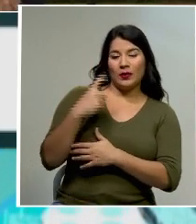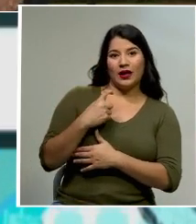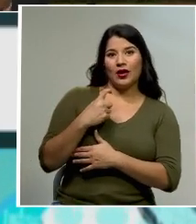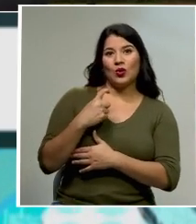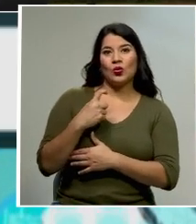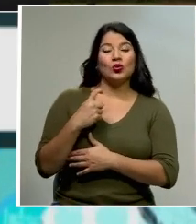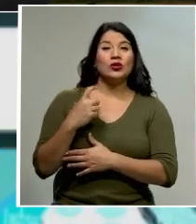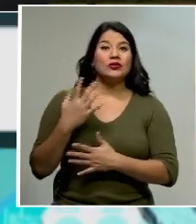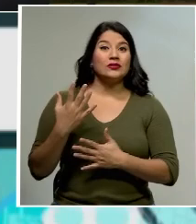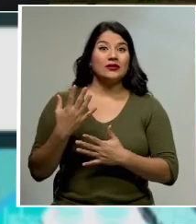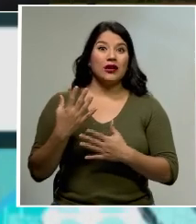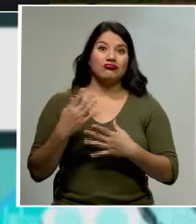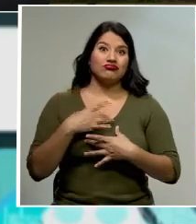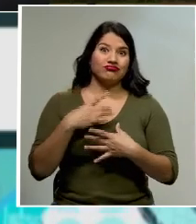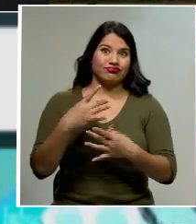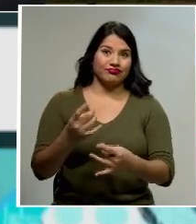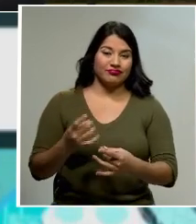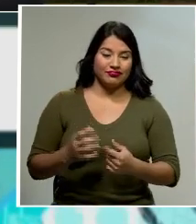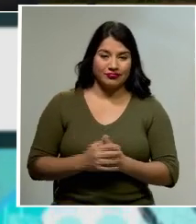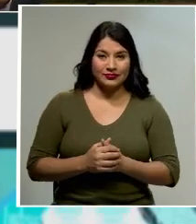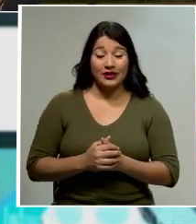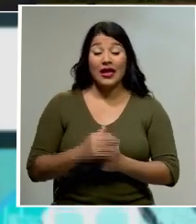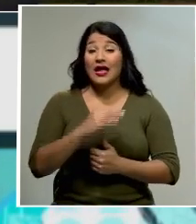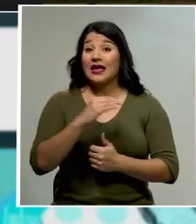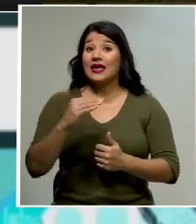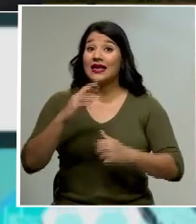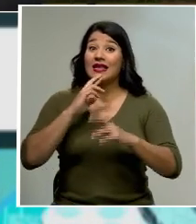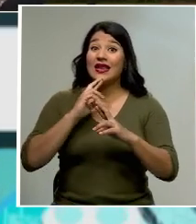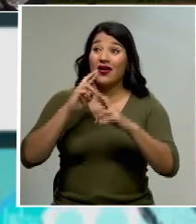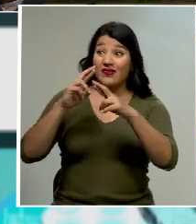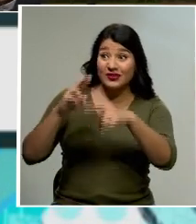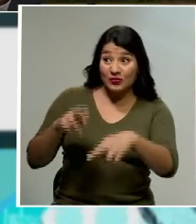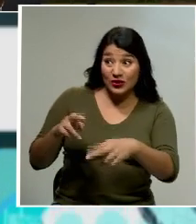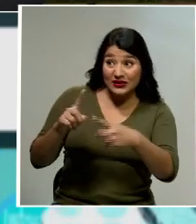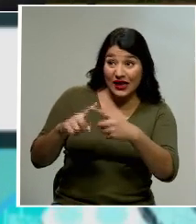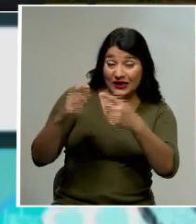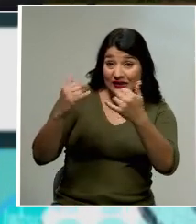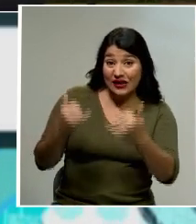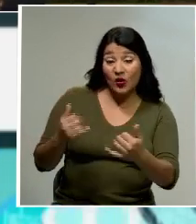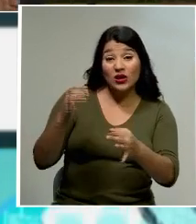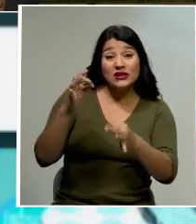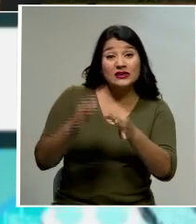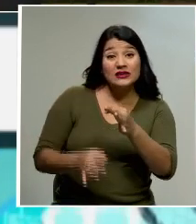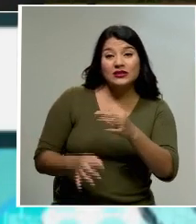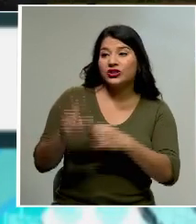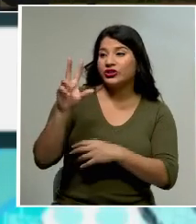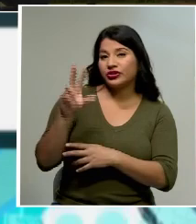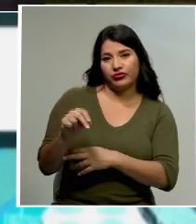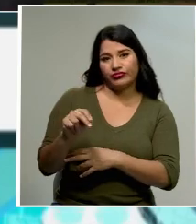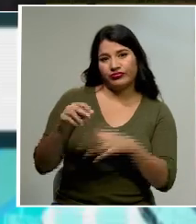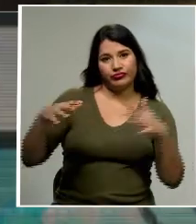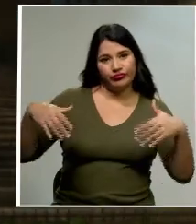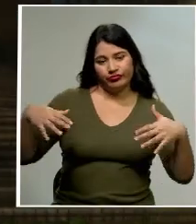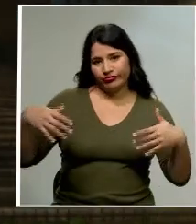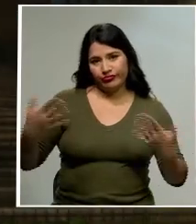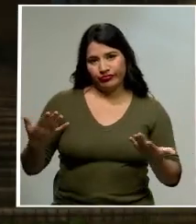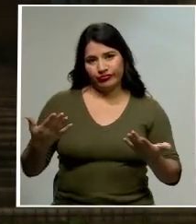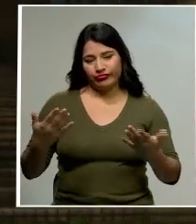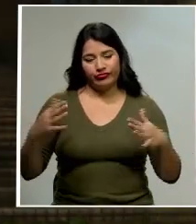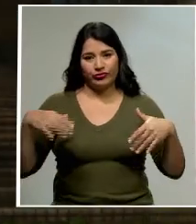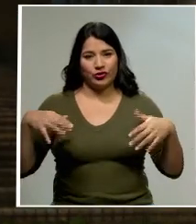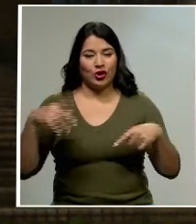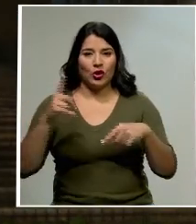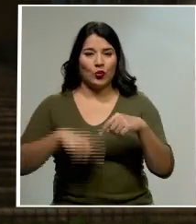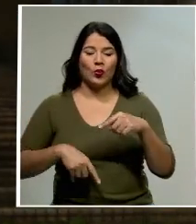de colones, como podríamos decir popularmente, y la respuesta al momento es muy simple y es un no rotundo. Todavía no se